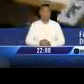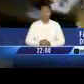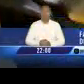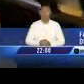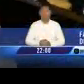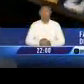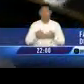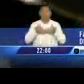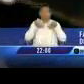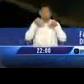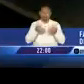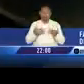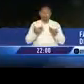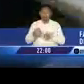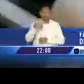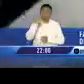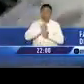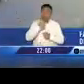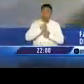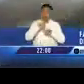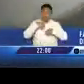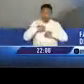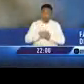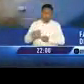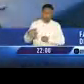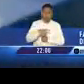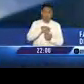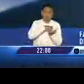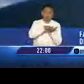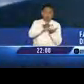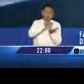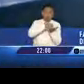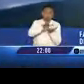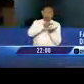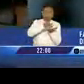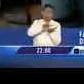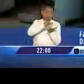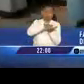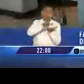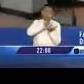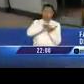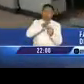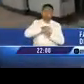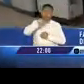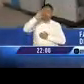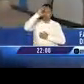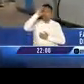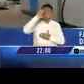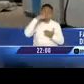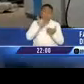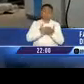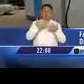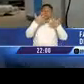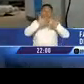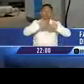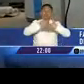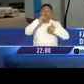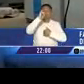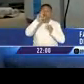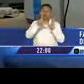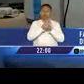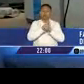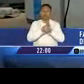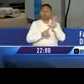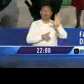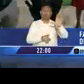Les sorprendieron en plena jornada laboral, es decir, cuando estaban imprimiendo los billetes. Agentes policiales llegaron a la fábrica clandestina donde laboraban